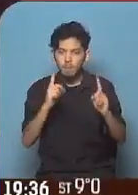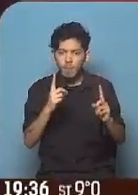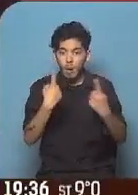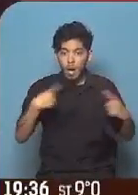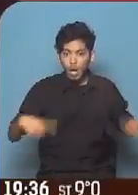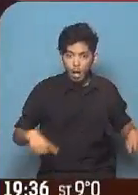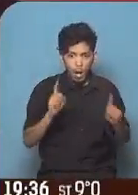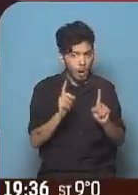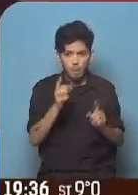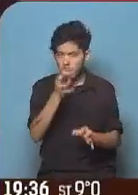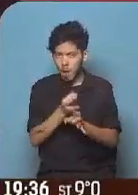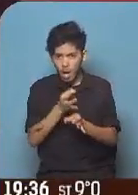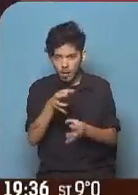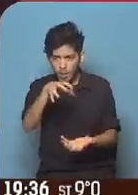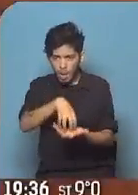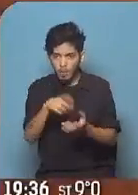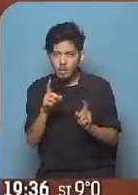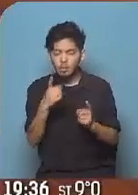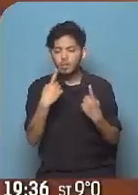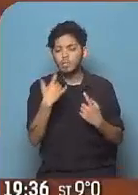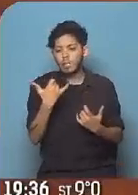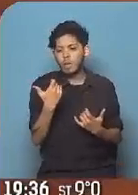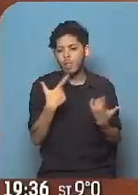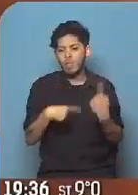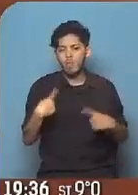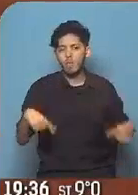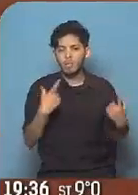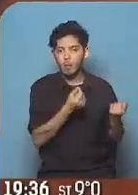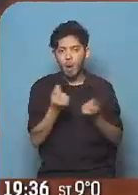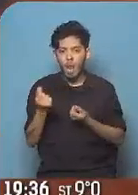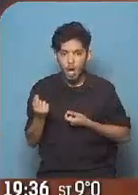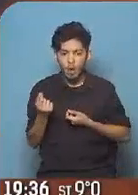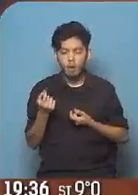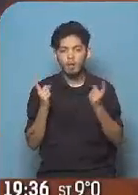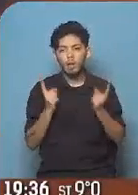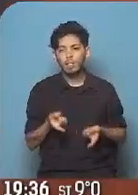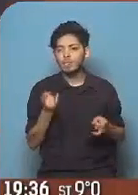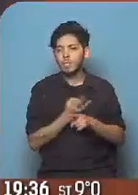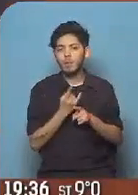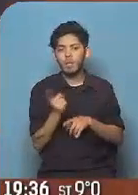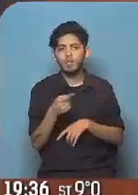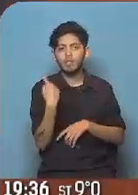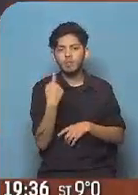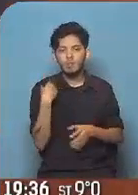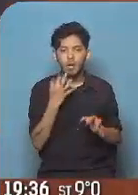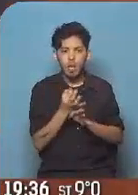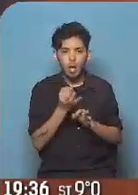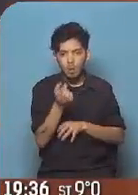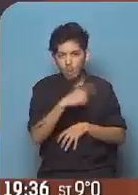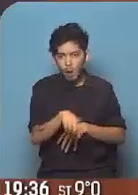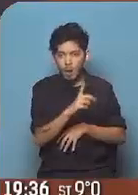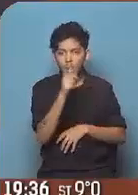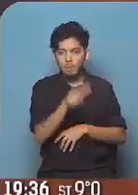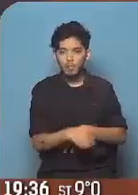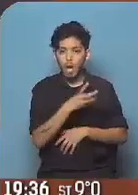la misma categoría, tiene precios distintos. Y además siempre nosotros recomendamos al